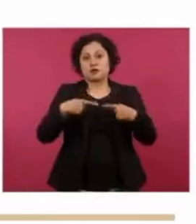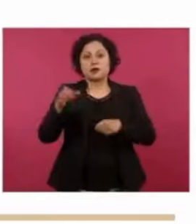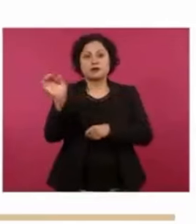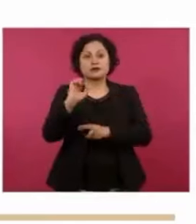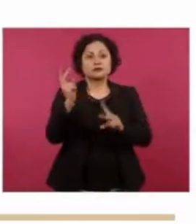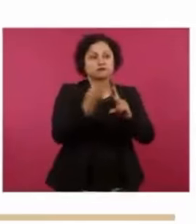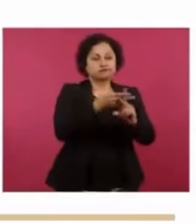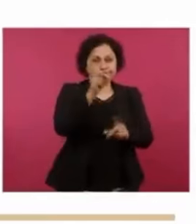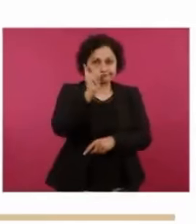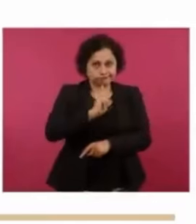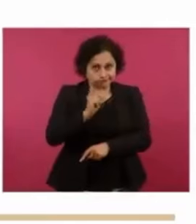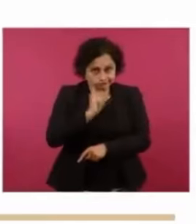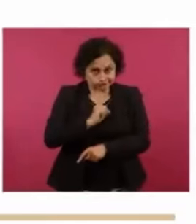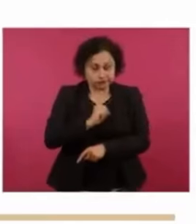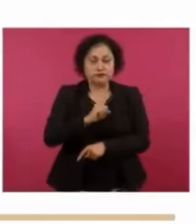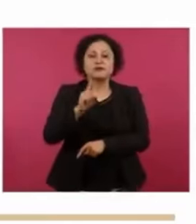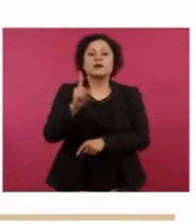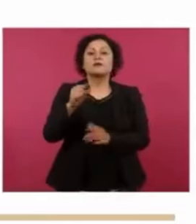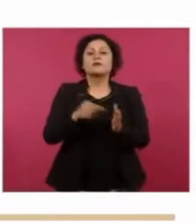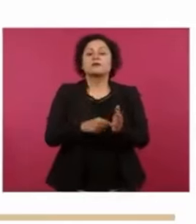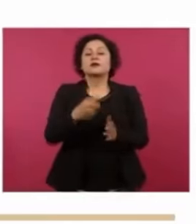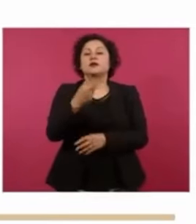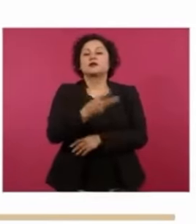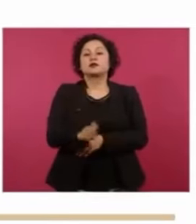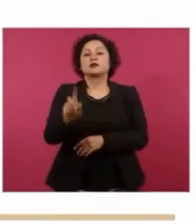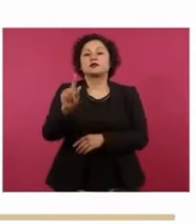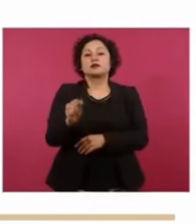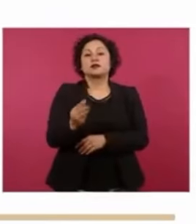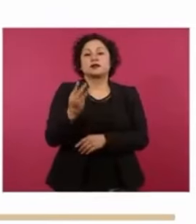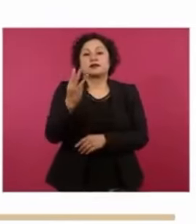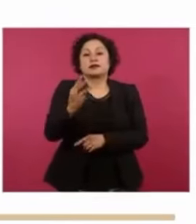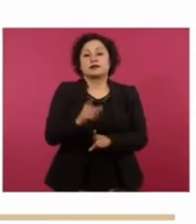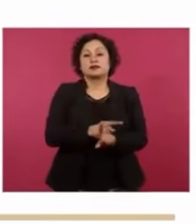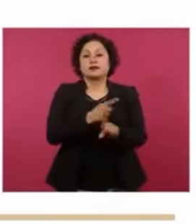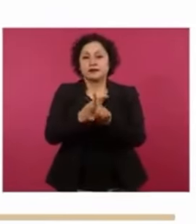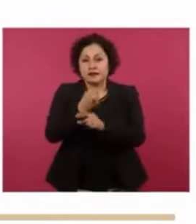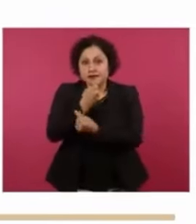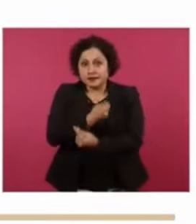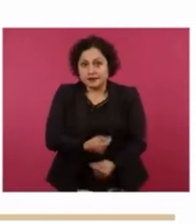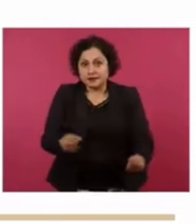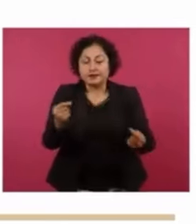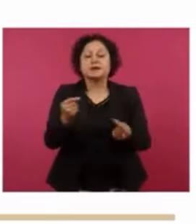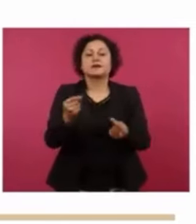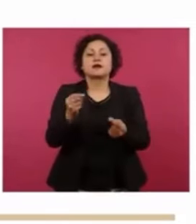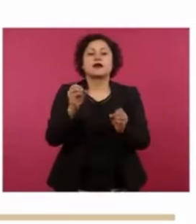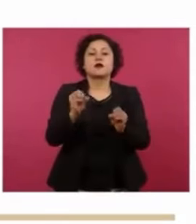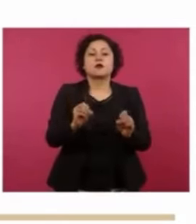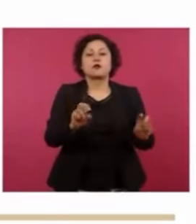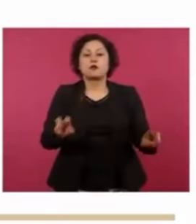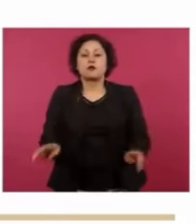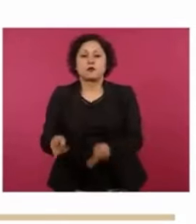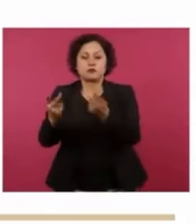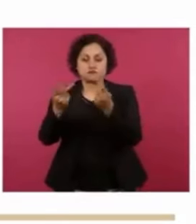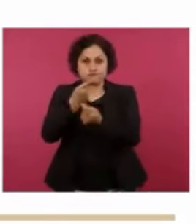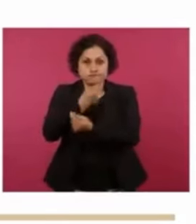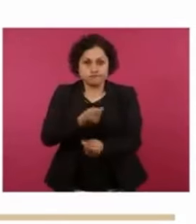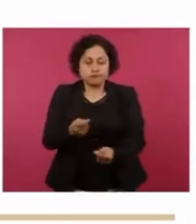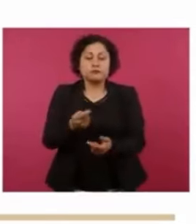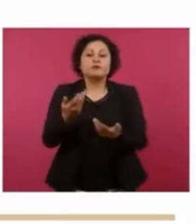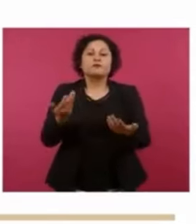feminicidio 1273 de abuso infantil y corrupción de menores y